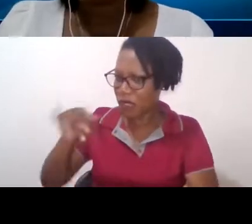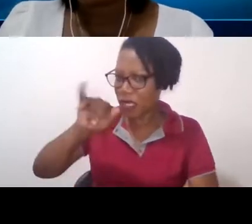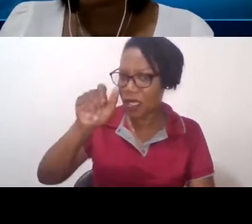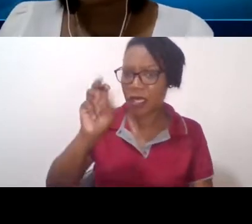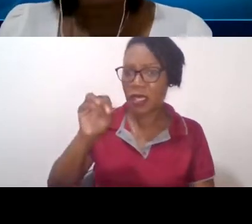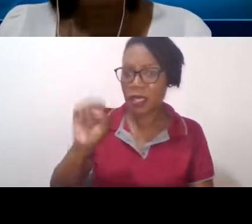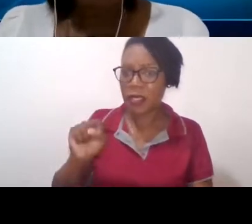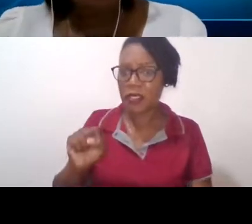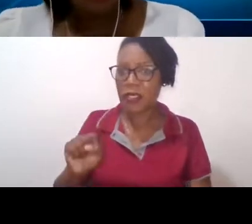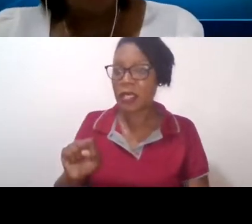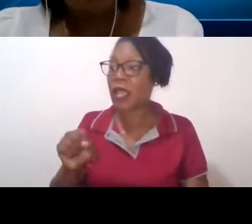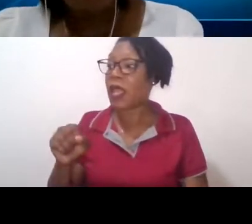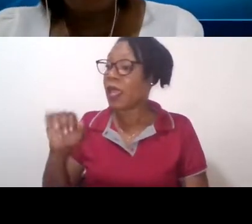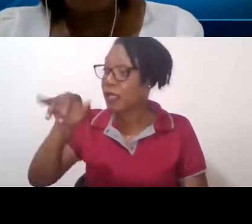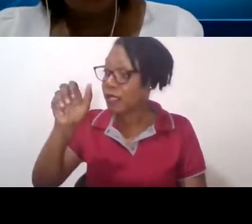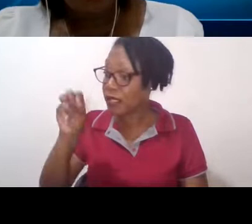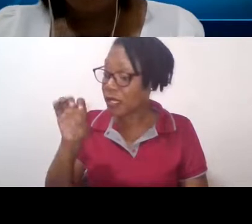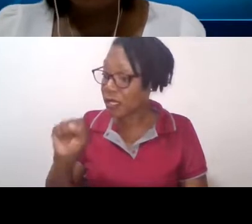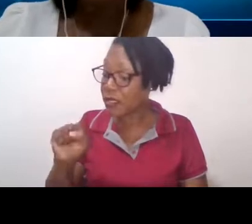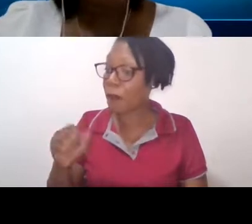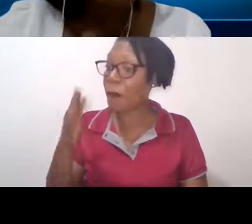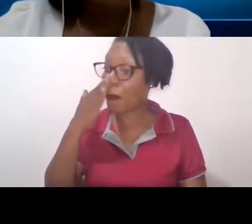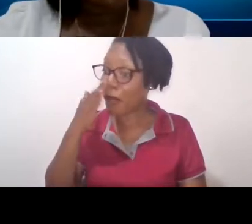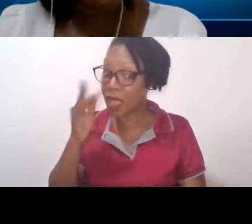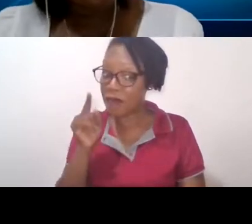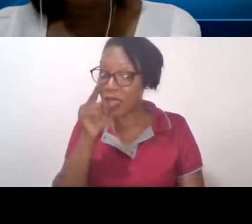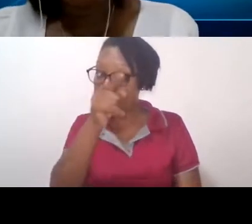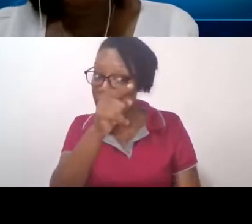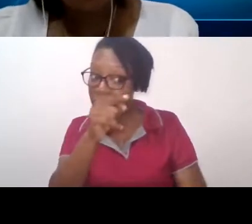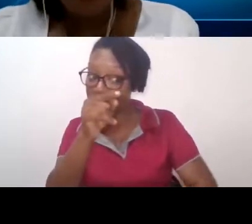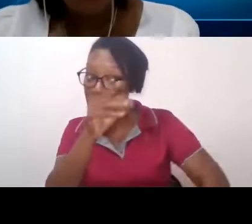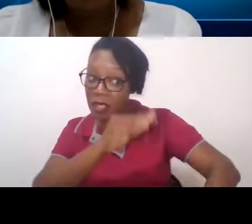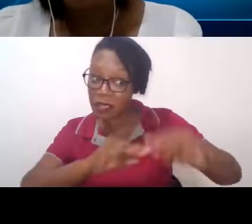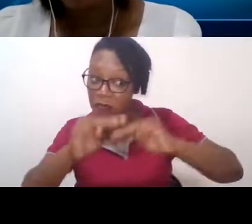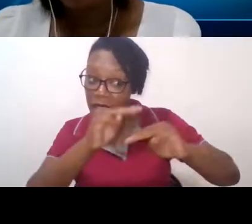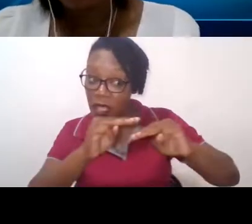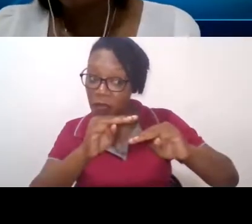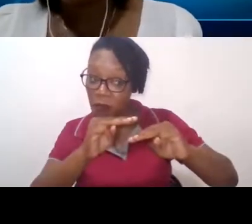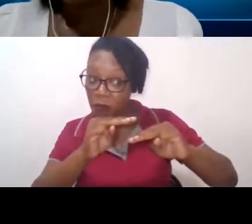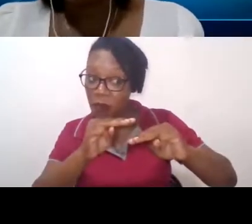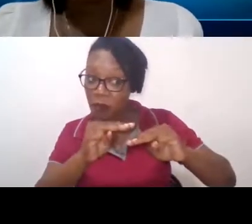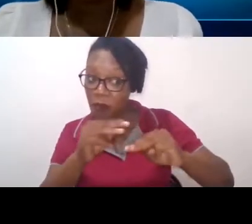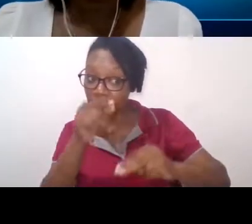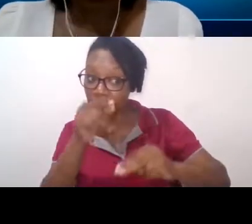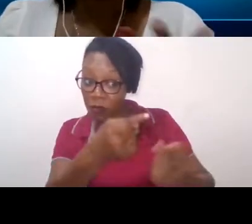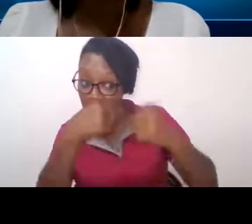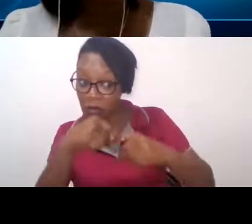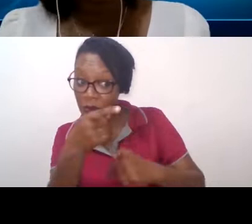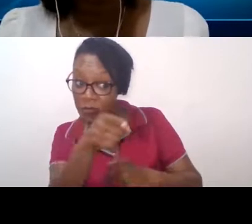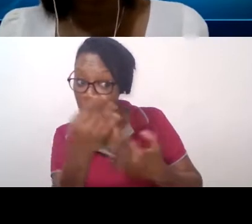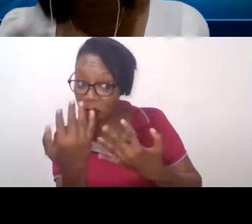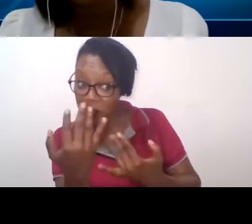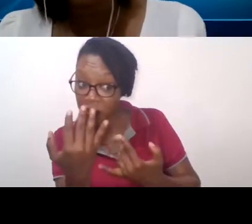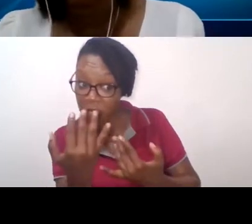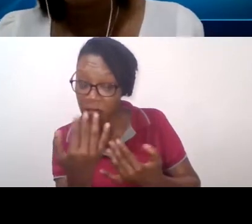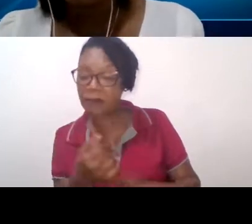mami va a ir a hacer un mandado y yo vuelvo por usted, espérame. Y ahí, colega, resulta